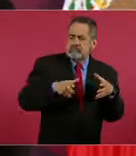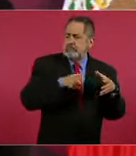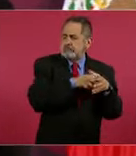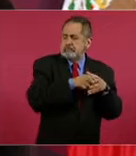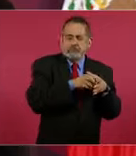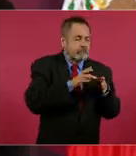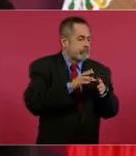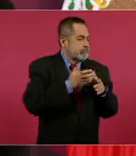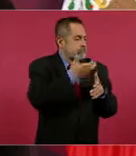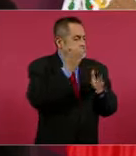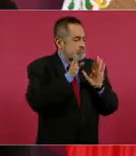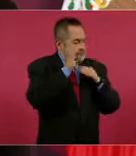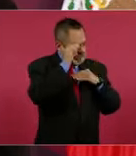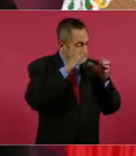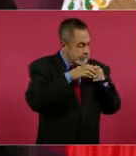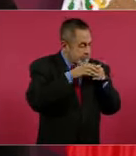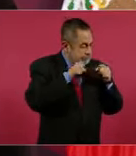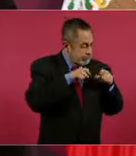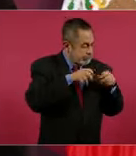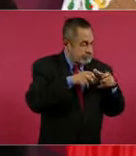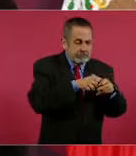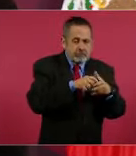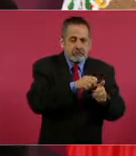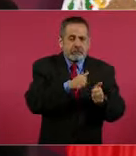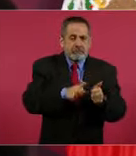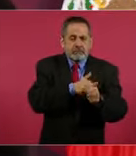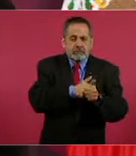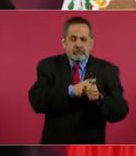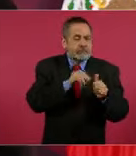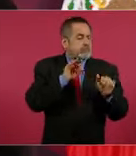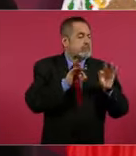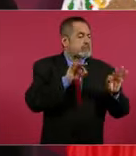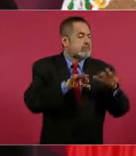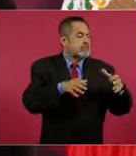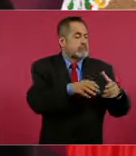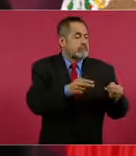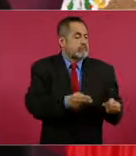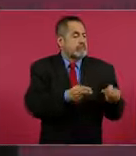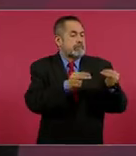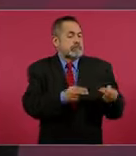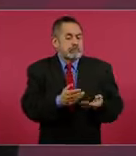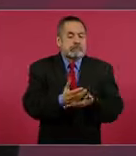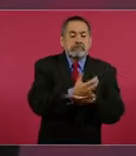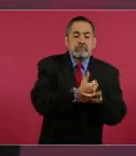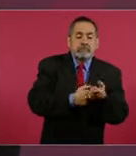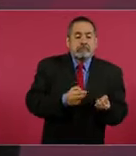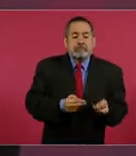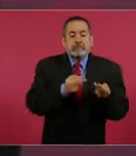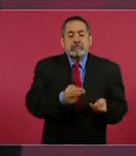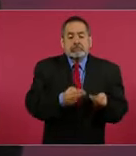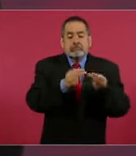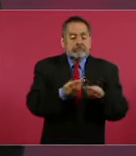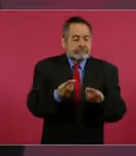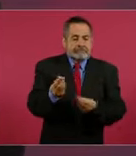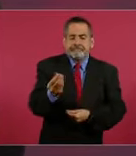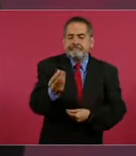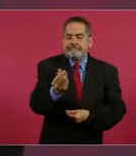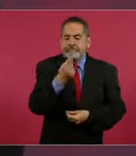conservador y detrás el negocio, los billullos,